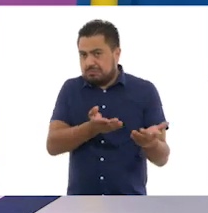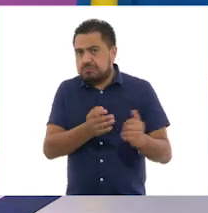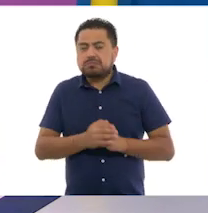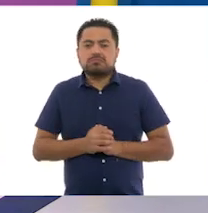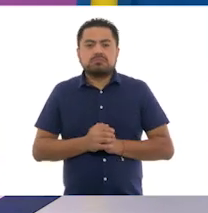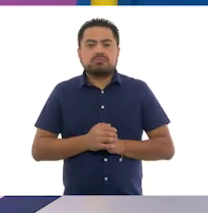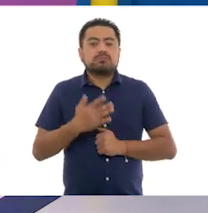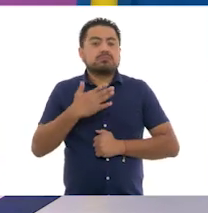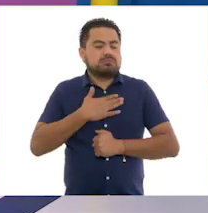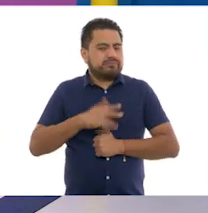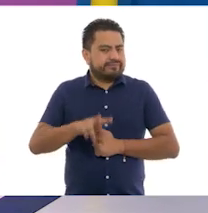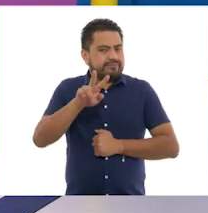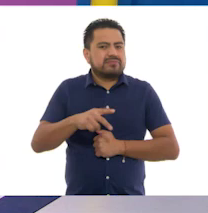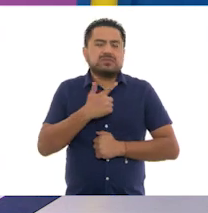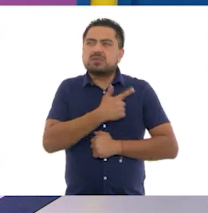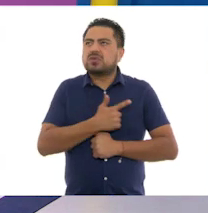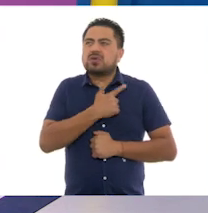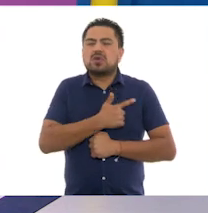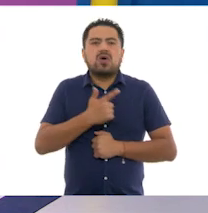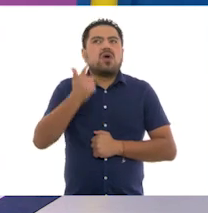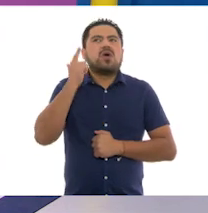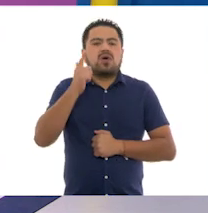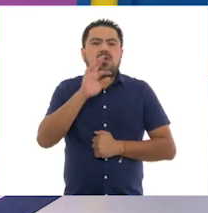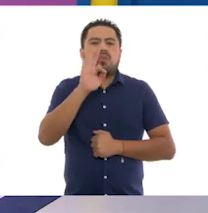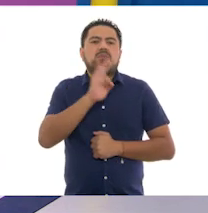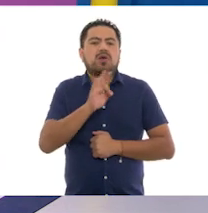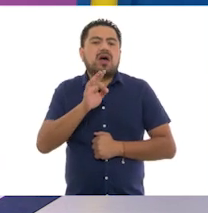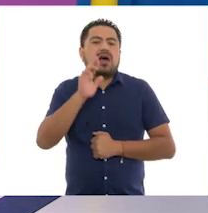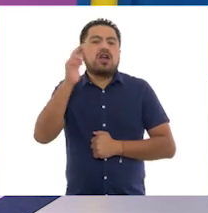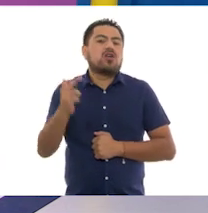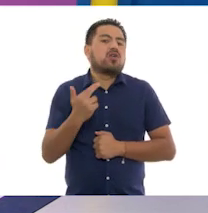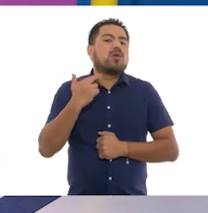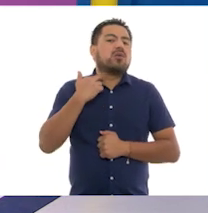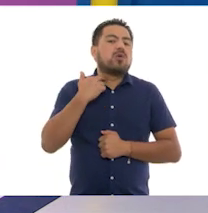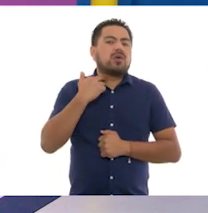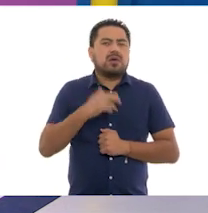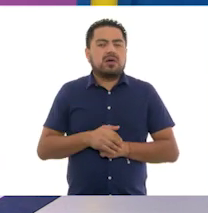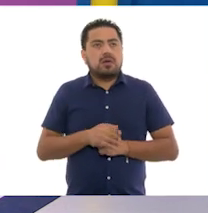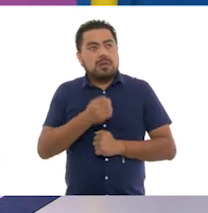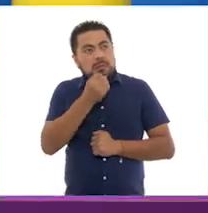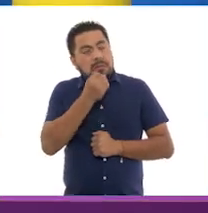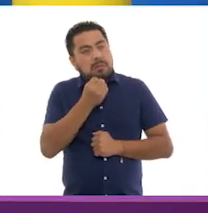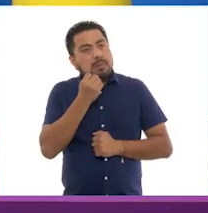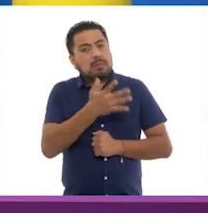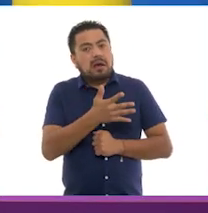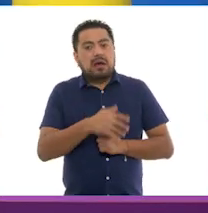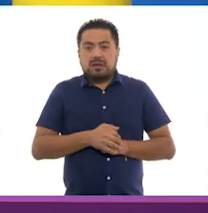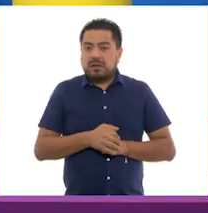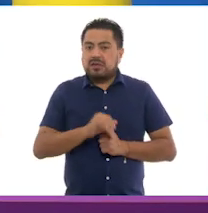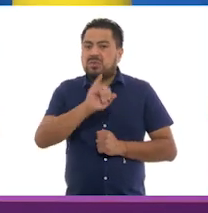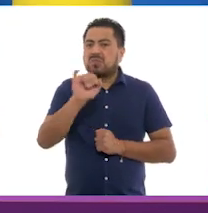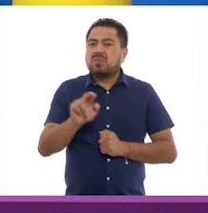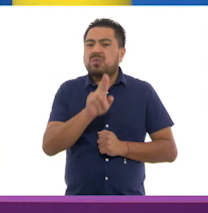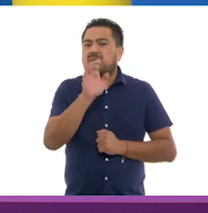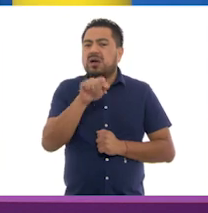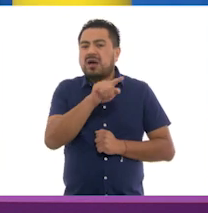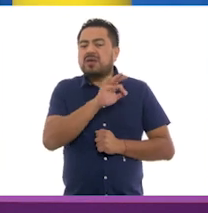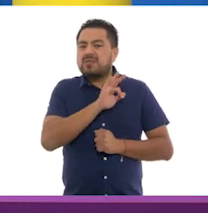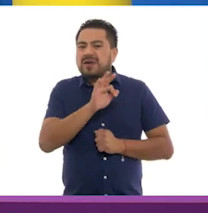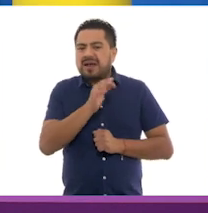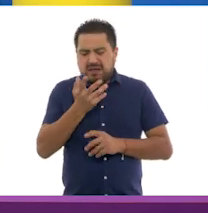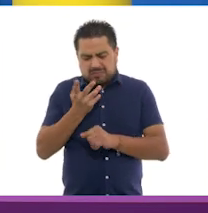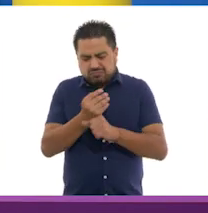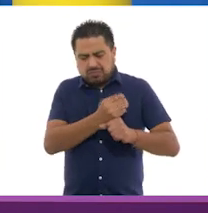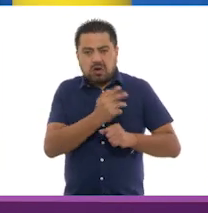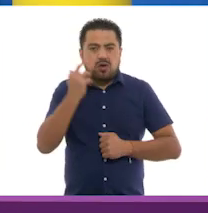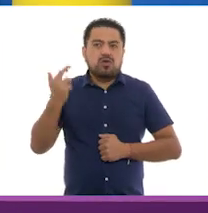Pues a mí la verdad es que me hubiera gustado dedicarme a la robótica. ¡Qué increíble! ¿Mm? Ya ves, Juan, me hubieras construido un robot que